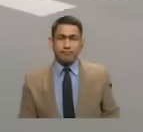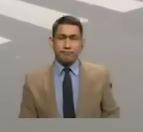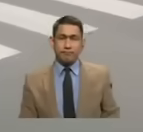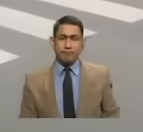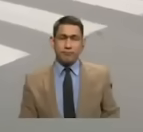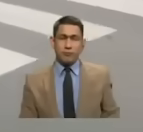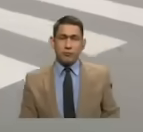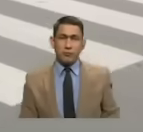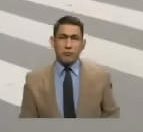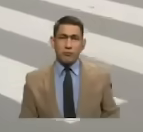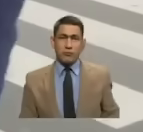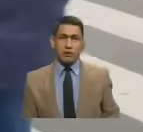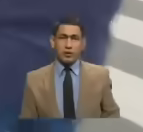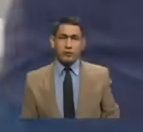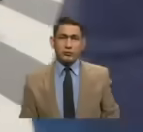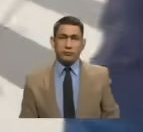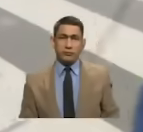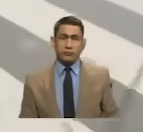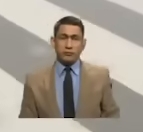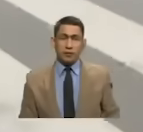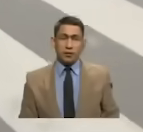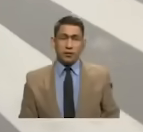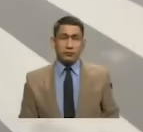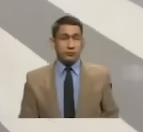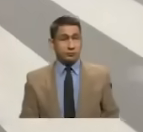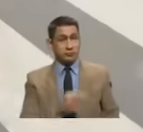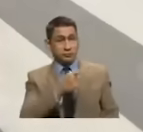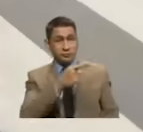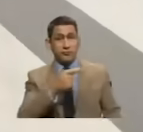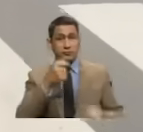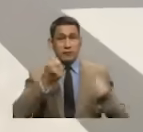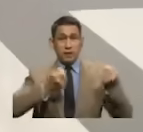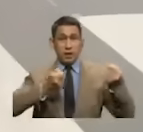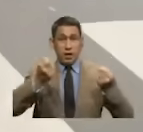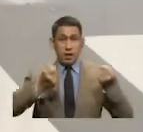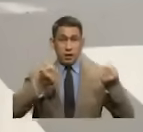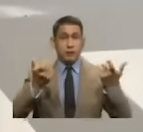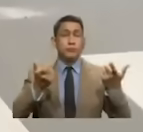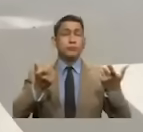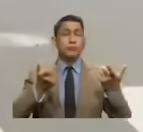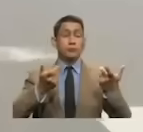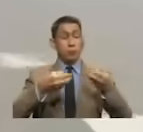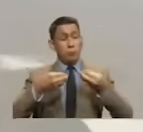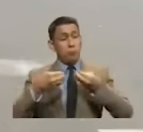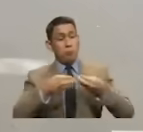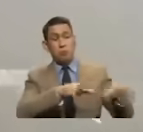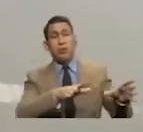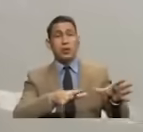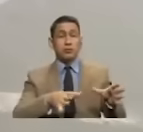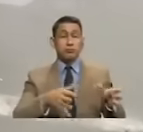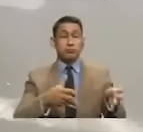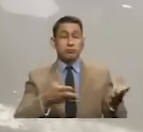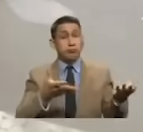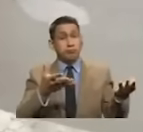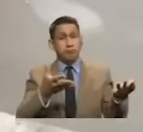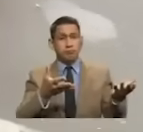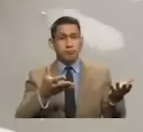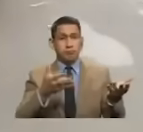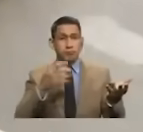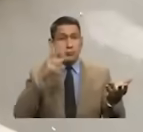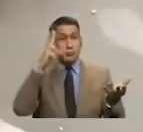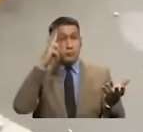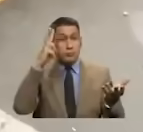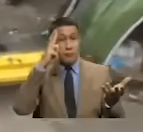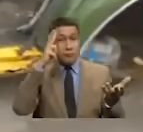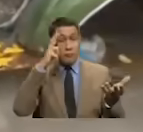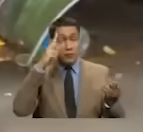Lo que ha quedado de un vehículo que hace algunos años llegó acá, lo dejaron abandonado. Lo cierto es que los amigos de los ajenos, con